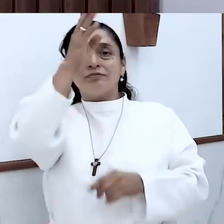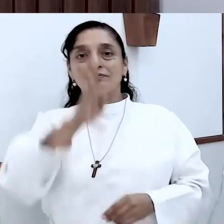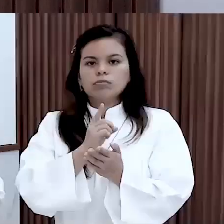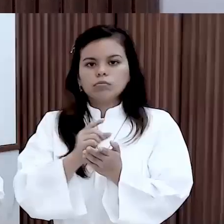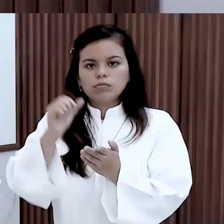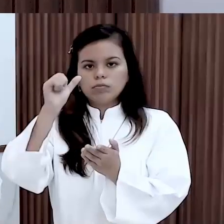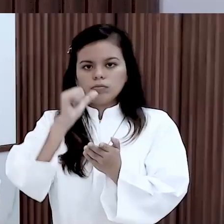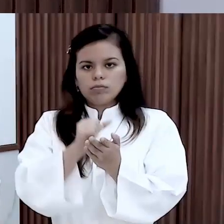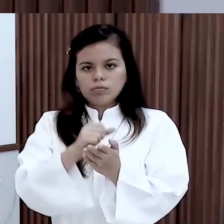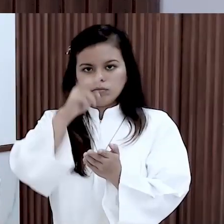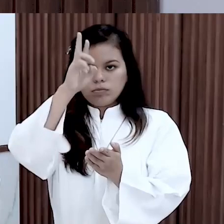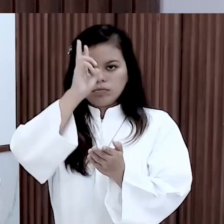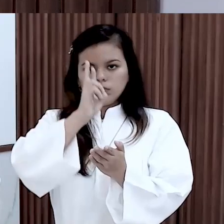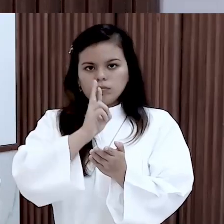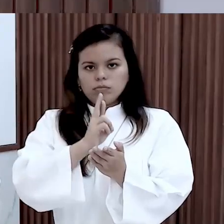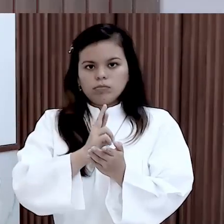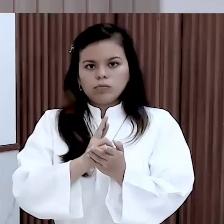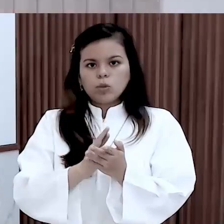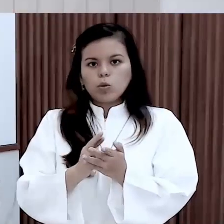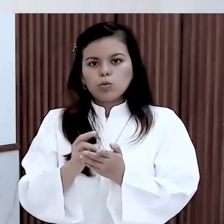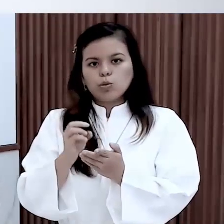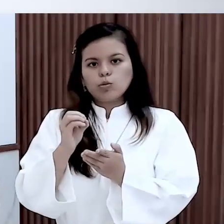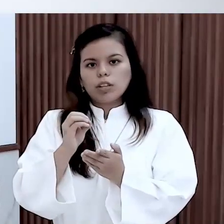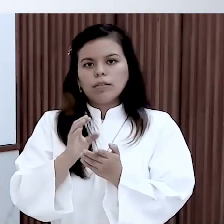alabamos, Señor.